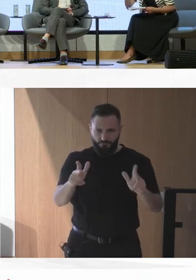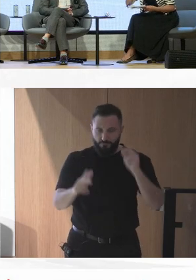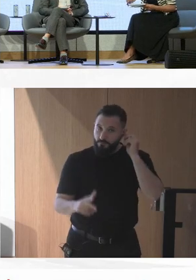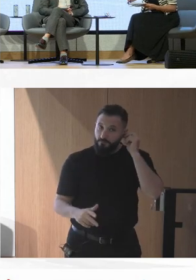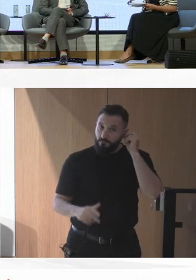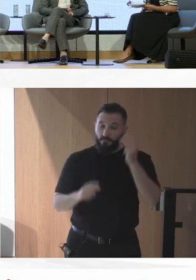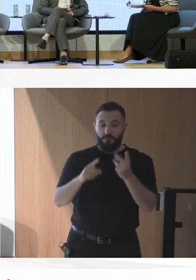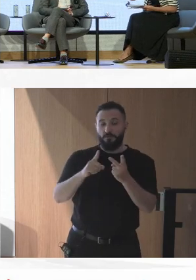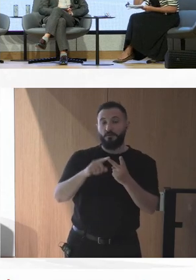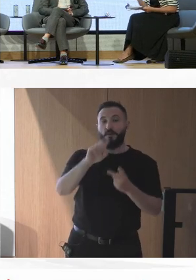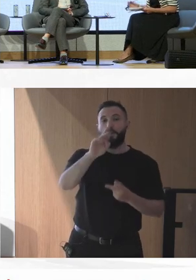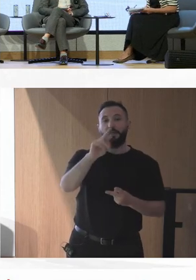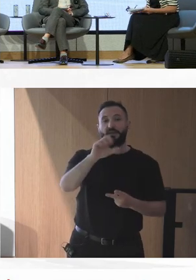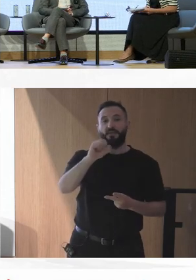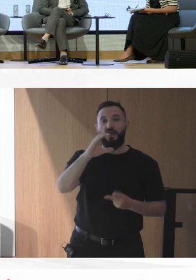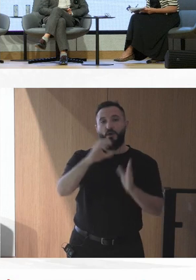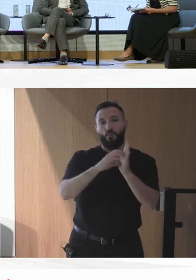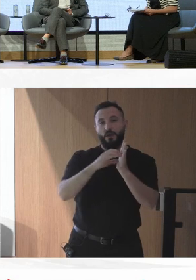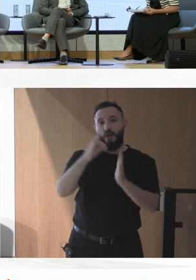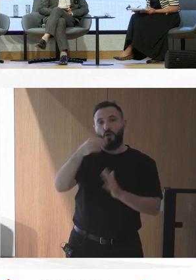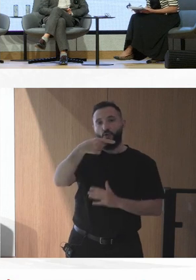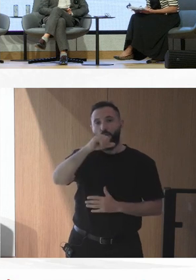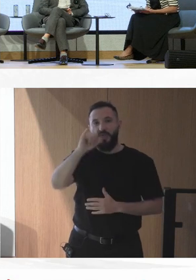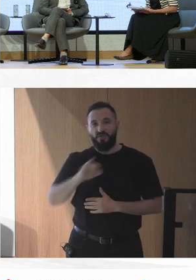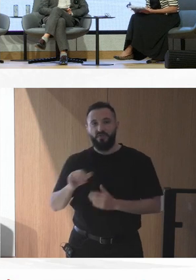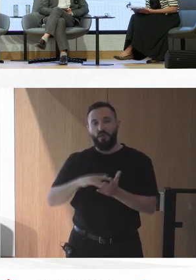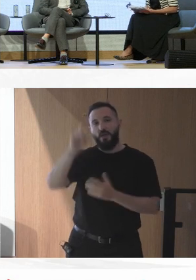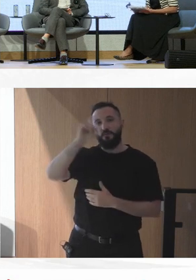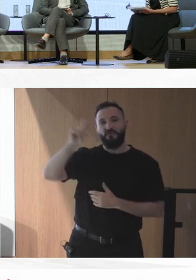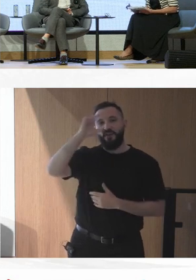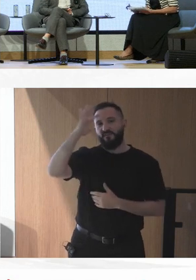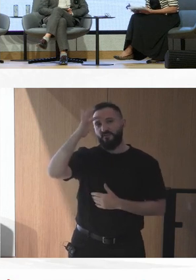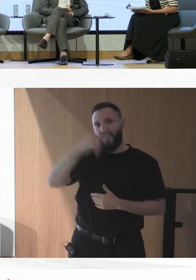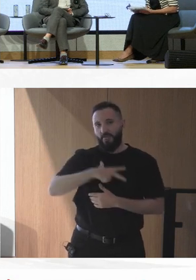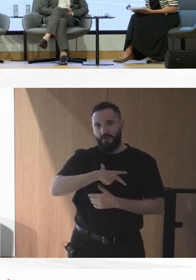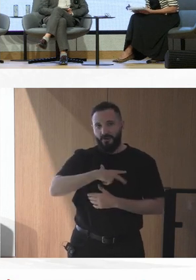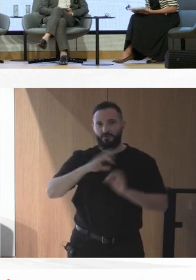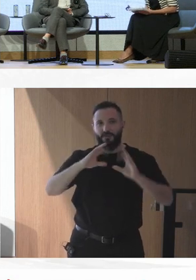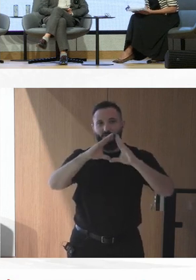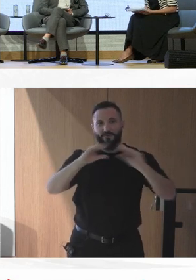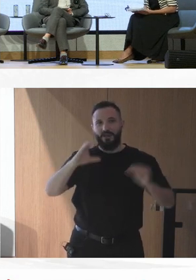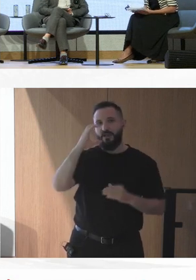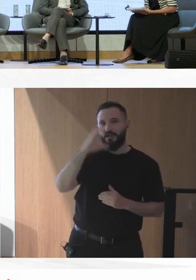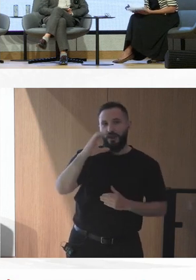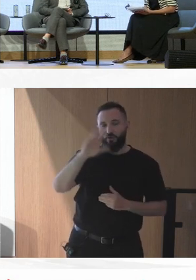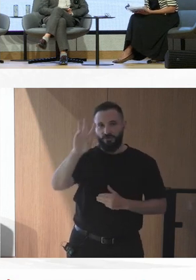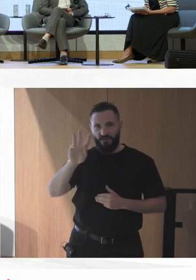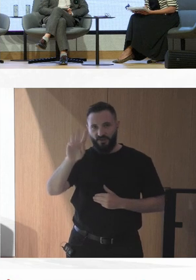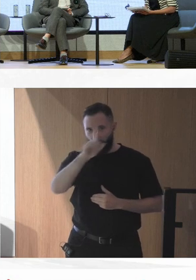Patricia Cuenca Gómez es profesora de Filosofía del Derecho en la Universidad Carlos III de